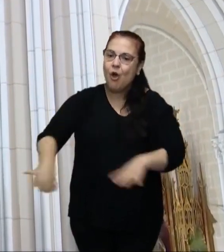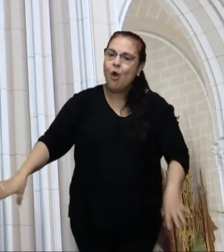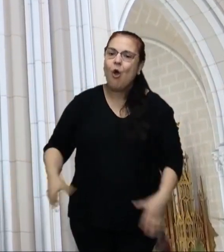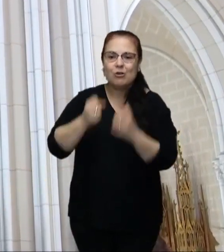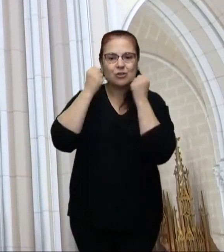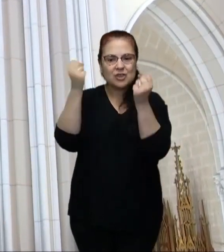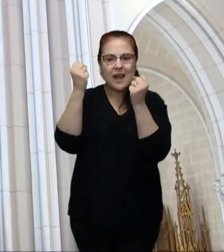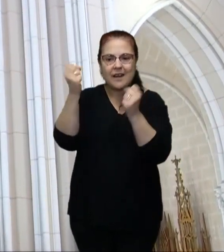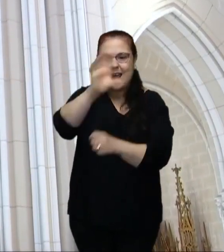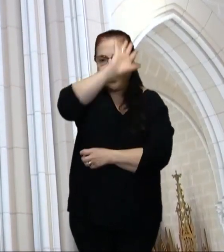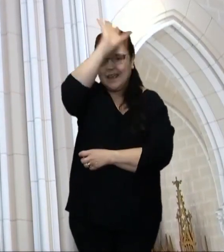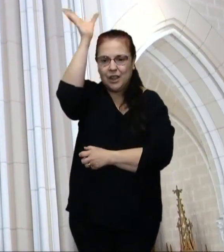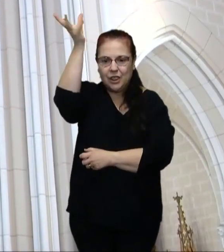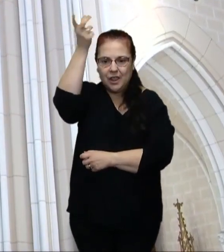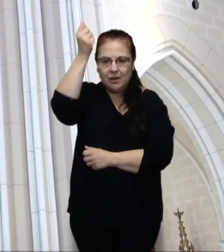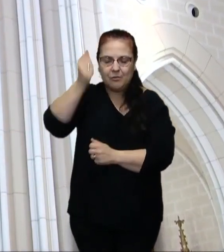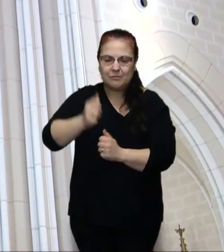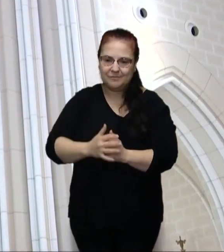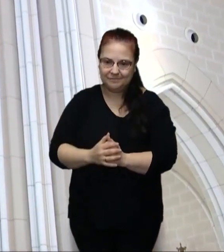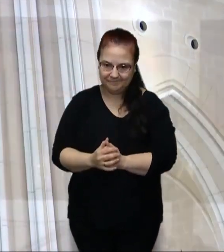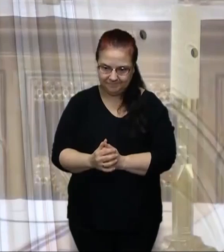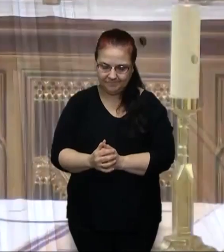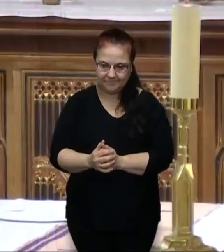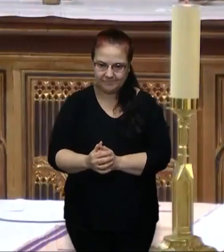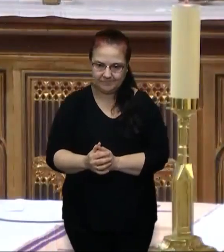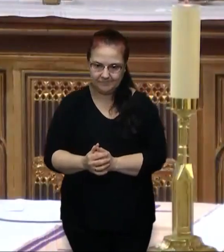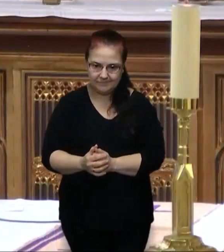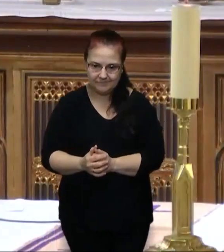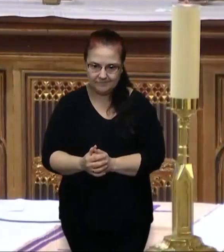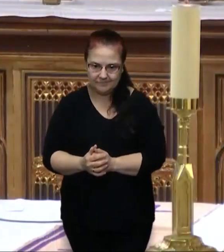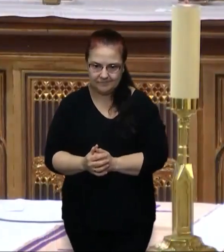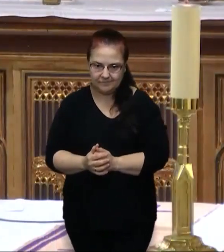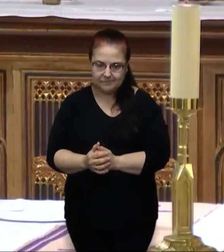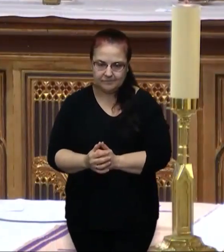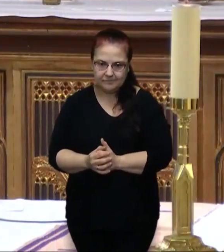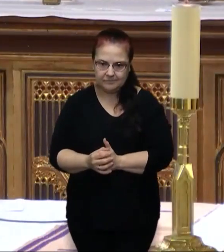Señor. Hosanna en el cielo.